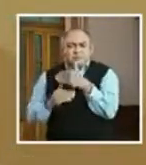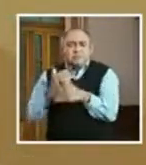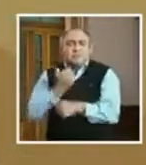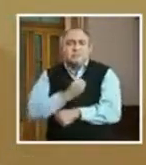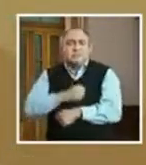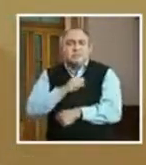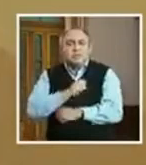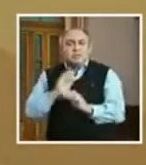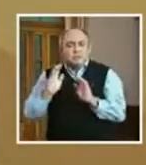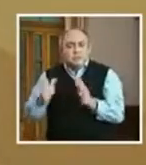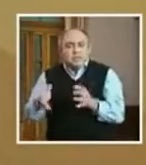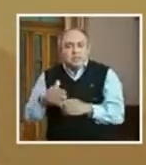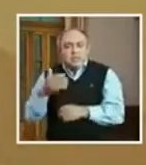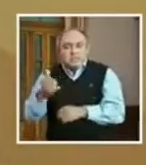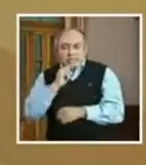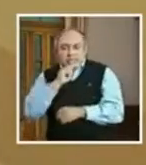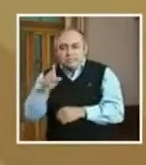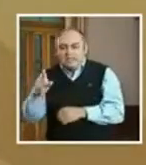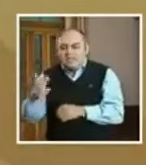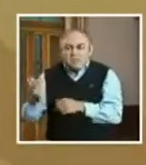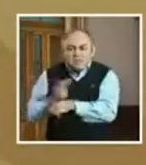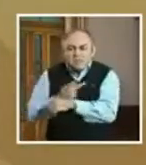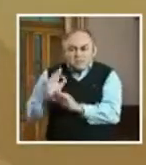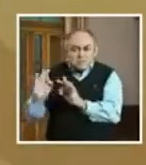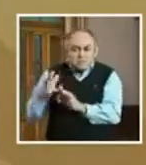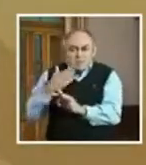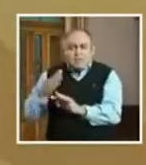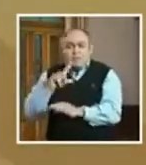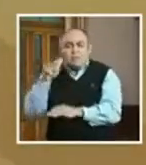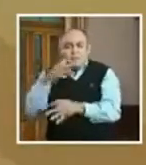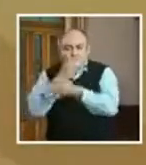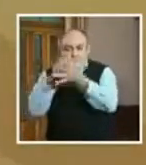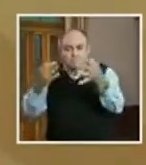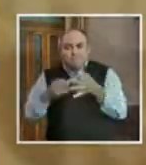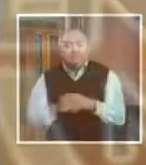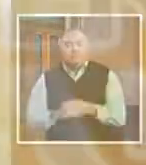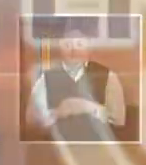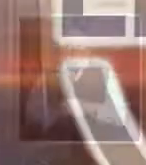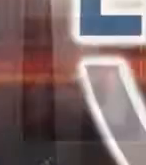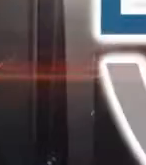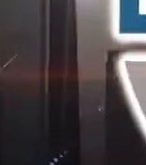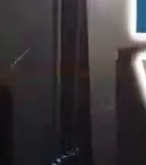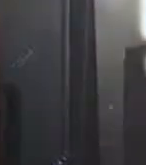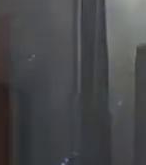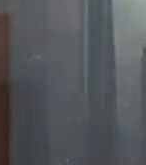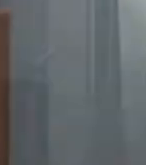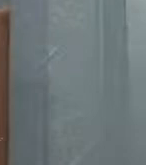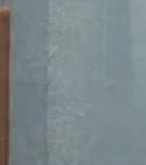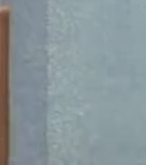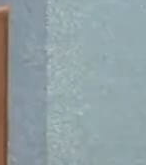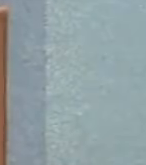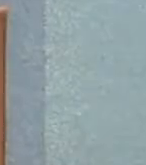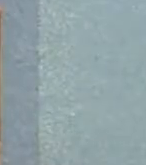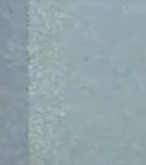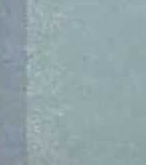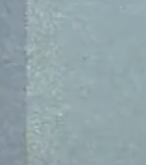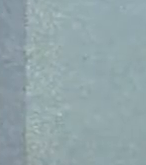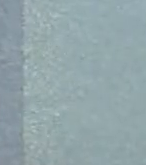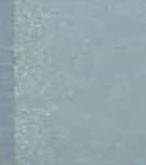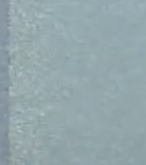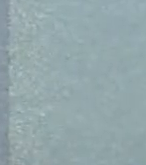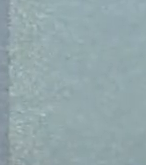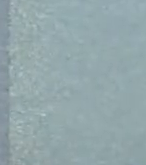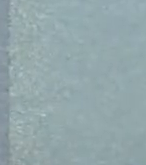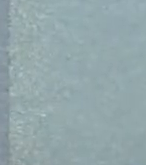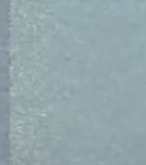estamos preparándonos para poder dar respuesta a estos pacientes que pudiesen requerir. Que es una vulneración